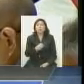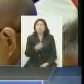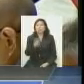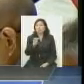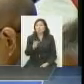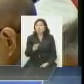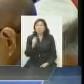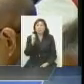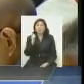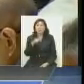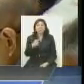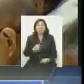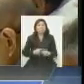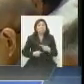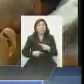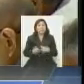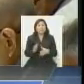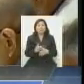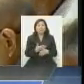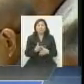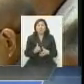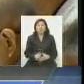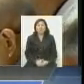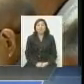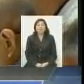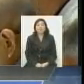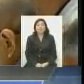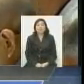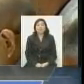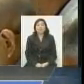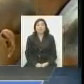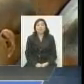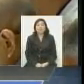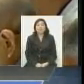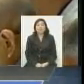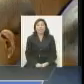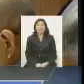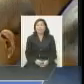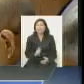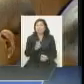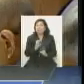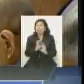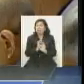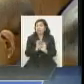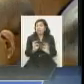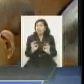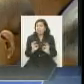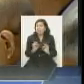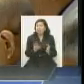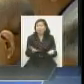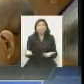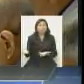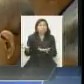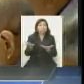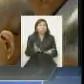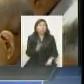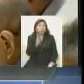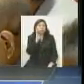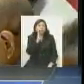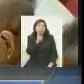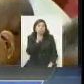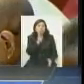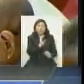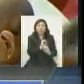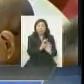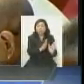los trabajadores de la parada, tienen parte en ser limpios, ordenados, recoger la basura, poner en su